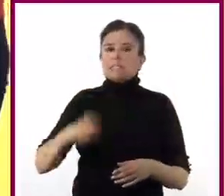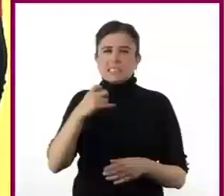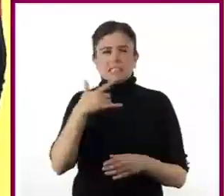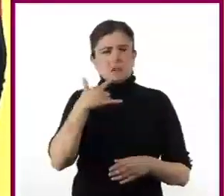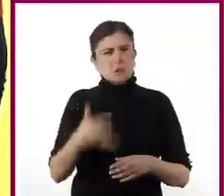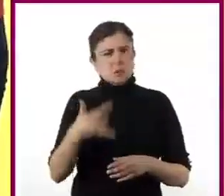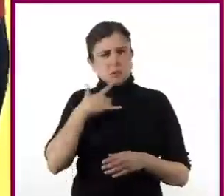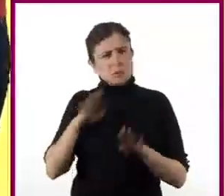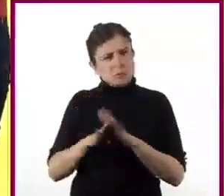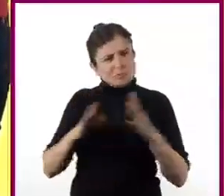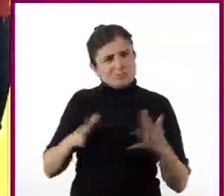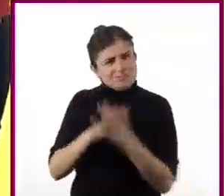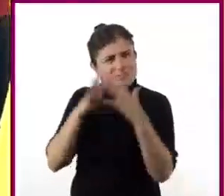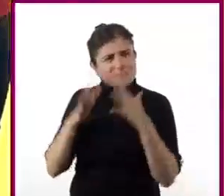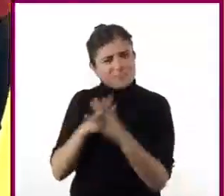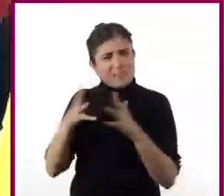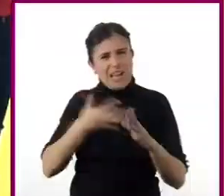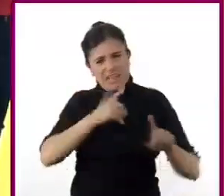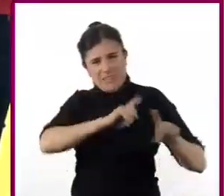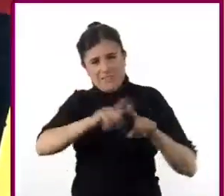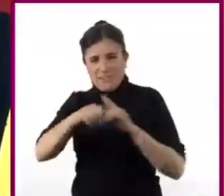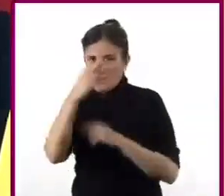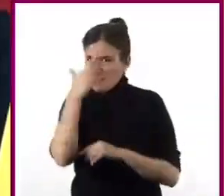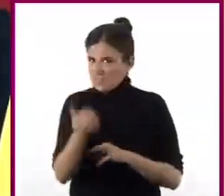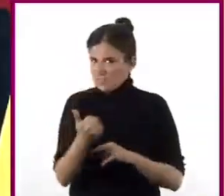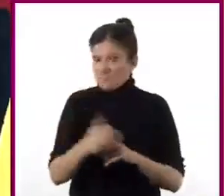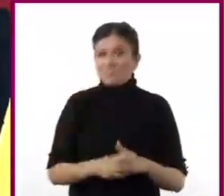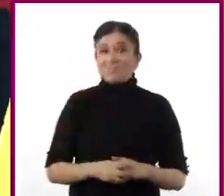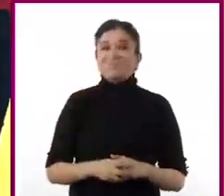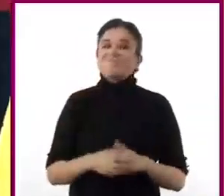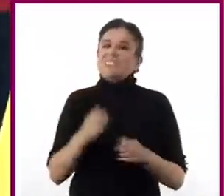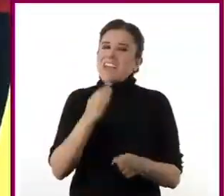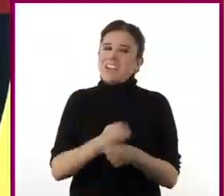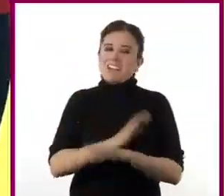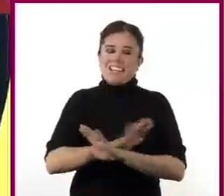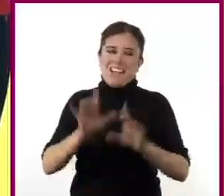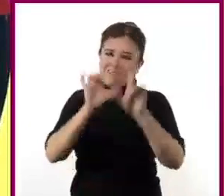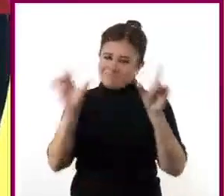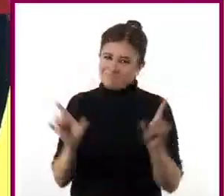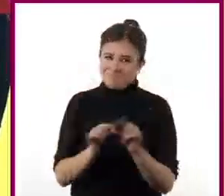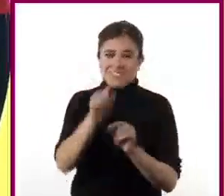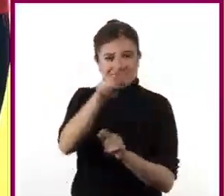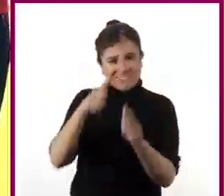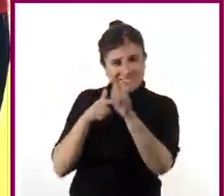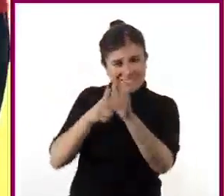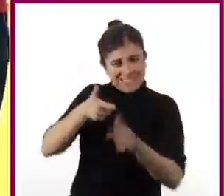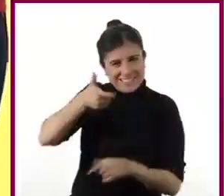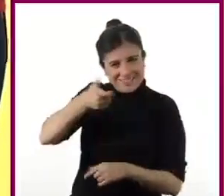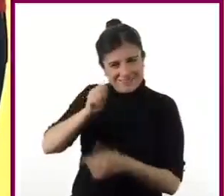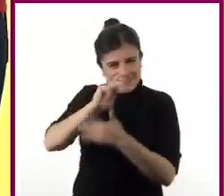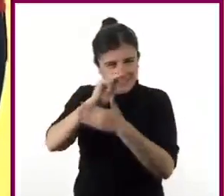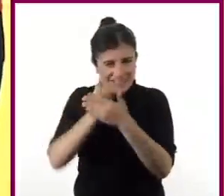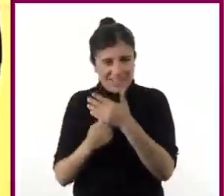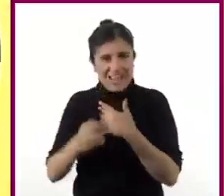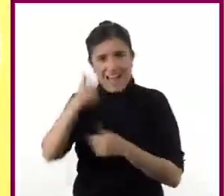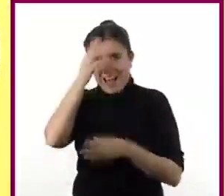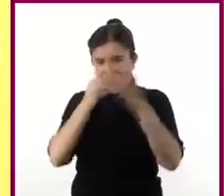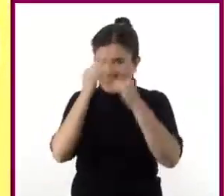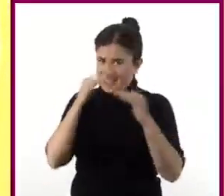que, como hemos visto, tuvo diversas causas. Es todo por esta ocasión, pero sigan sintonizando la programación de